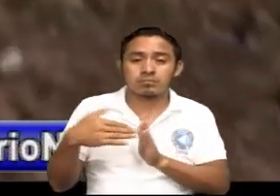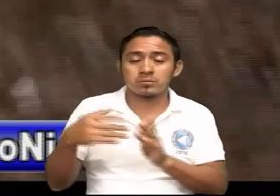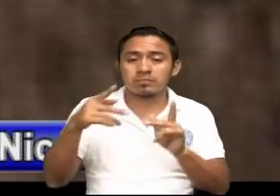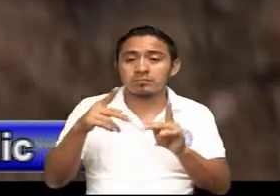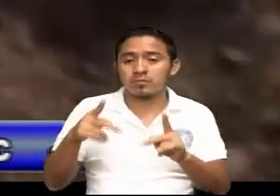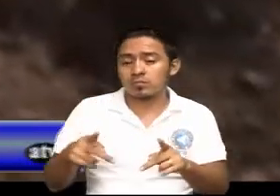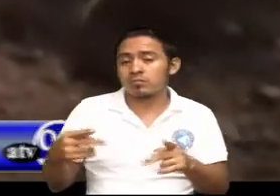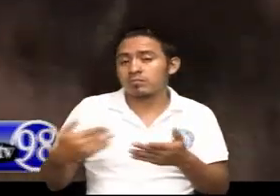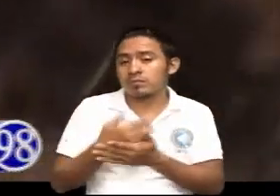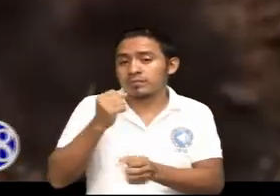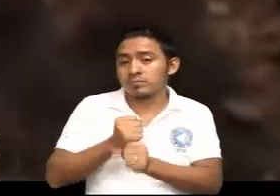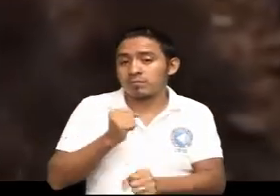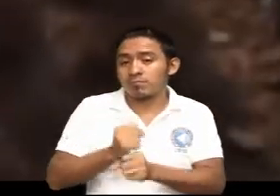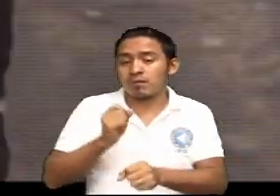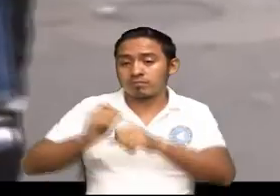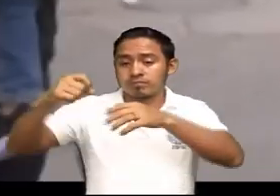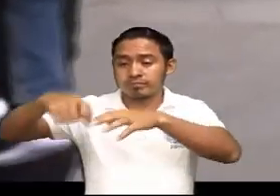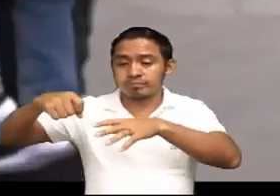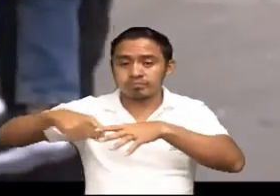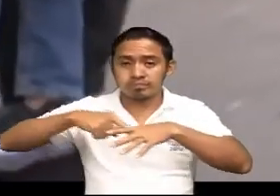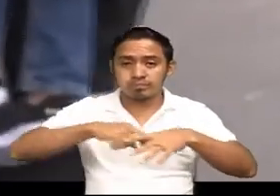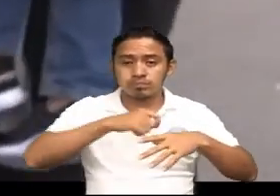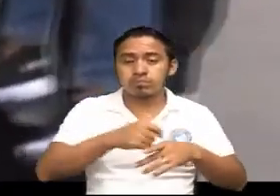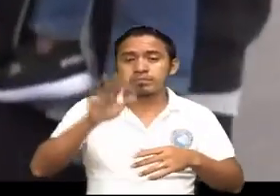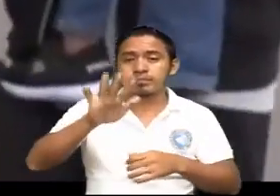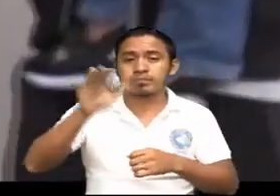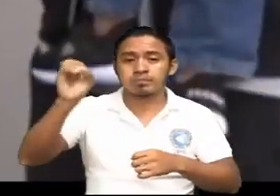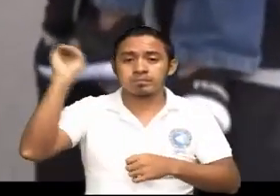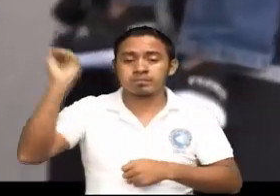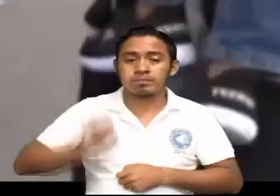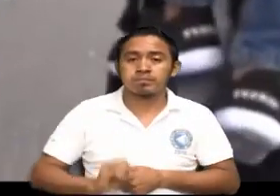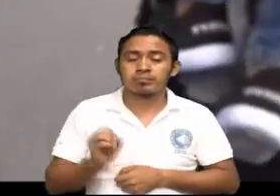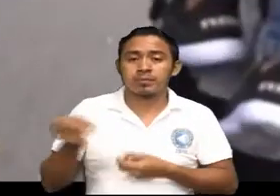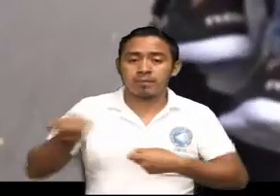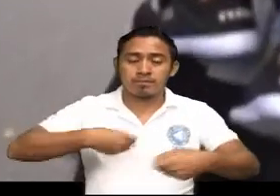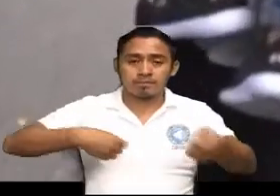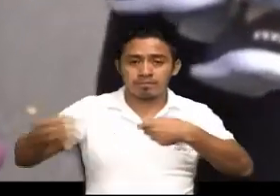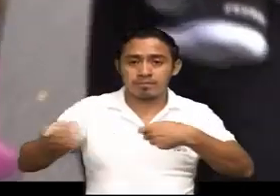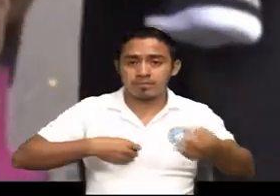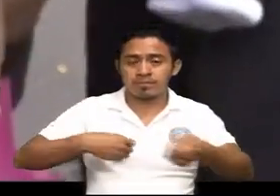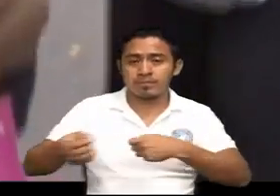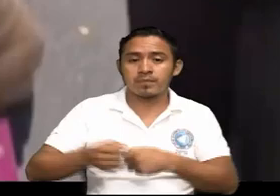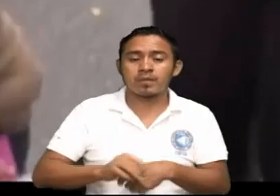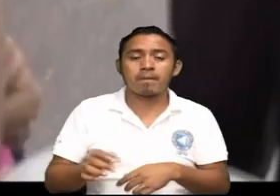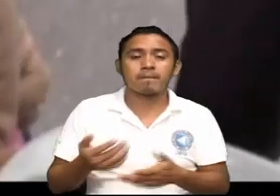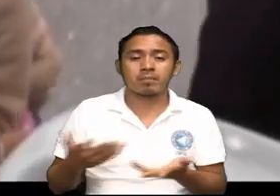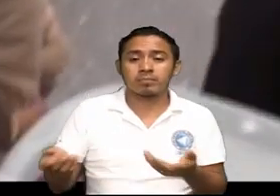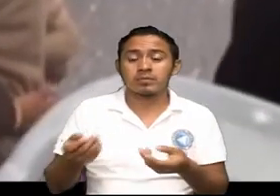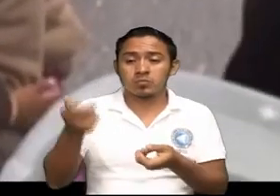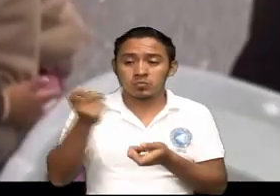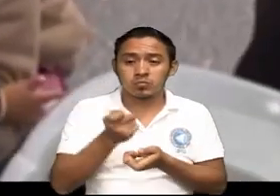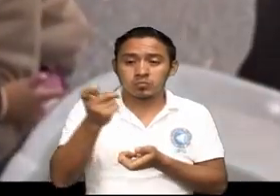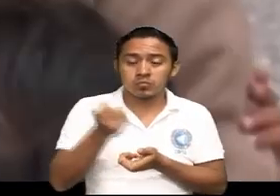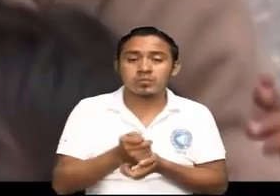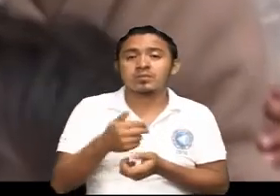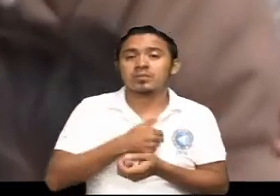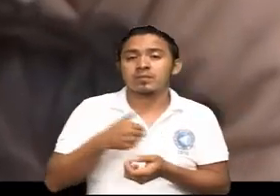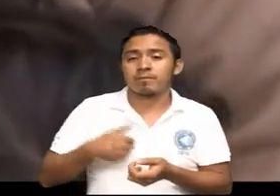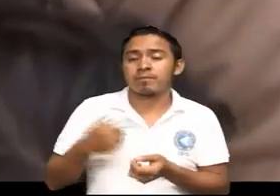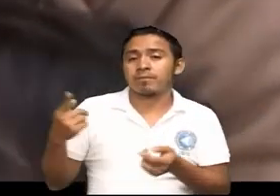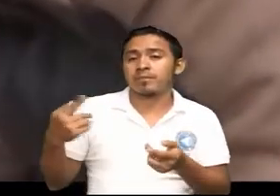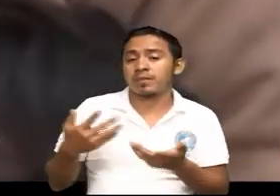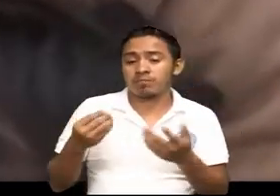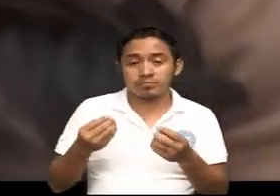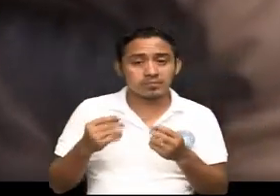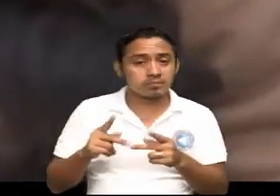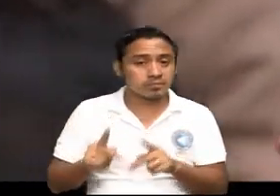puestos de trabajo agrícolas que representan el 50% de las exportaciones y a las remesas que sostienen a miles de